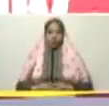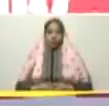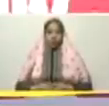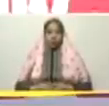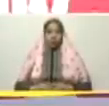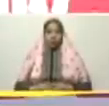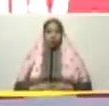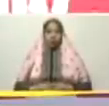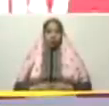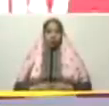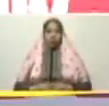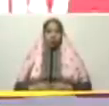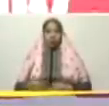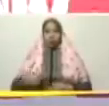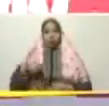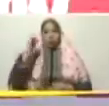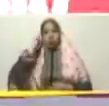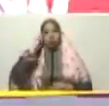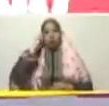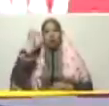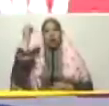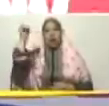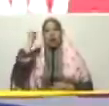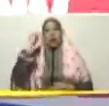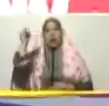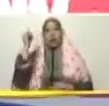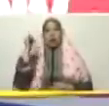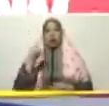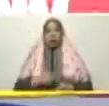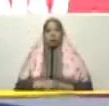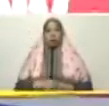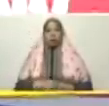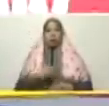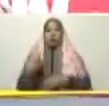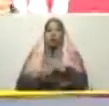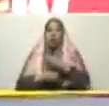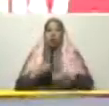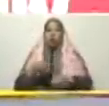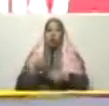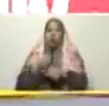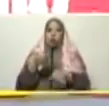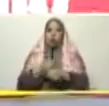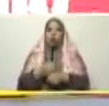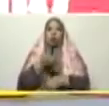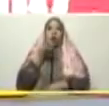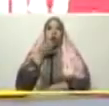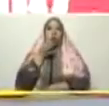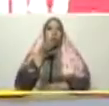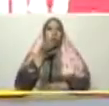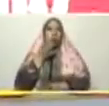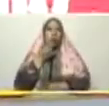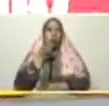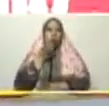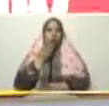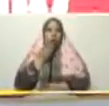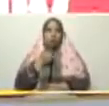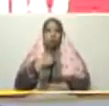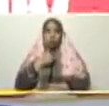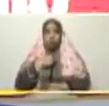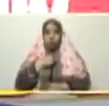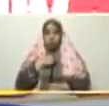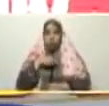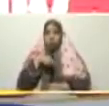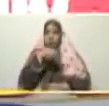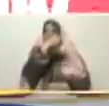son ideas en la dirección por ejemplo yo me sigo preguntando y lo hago aquí